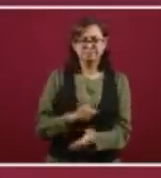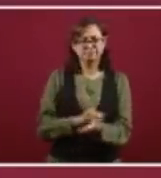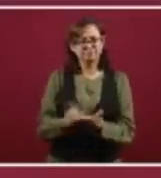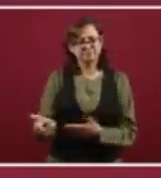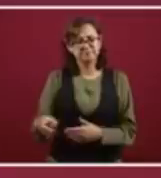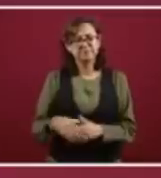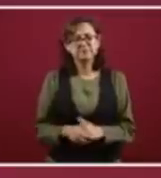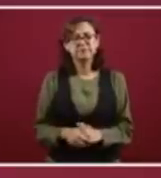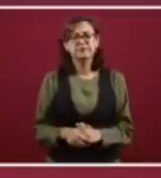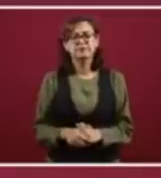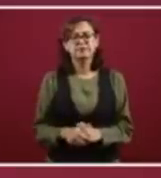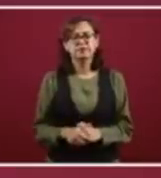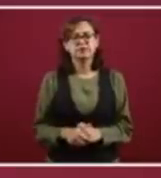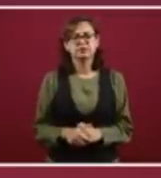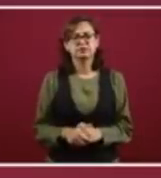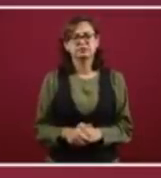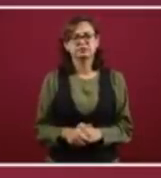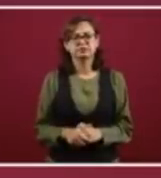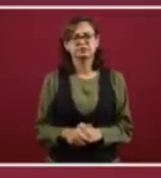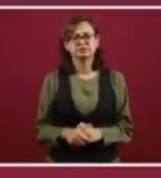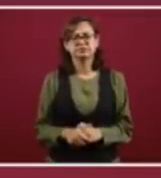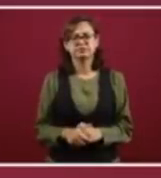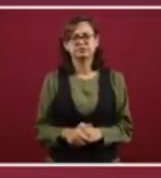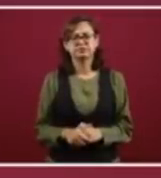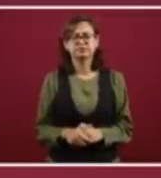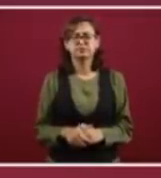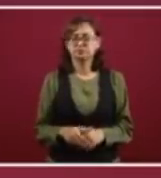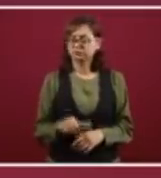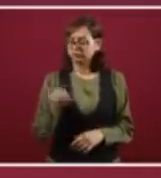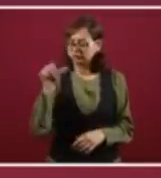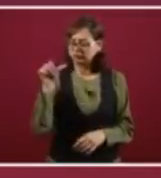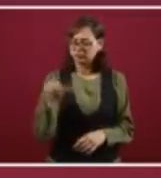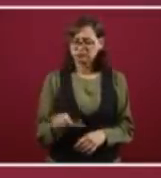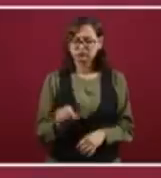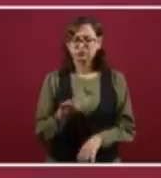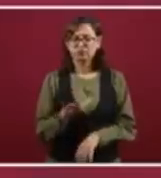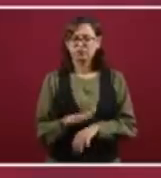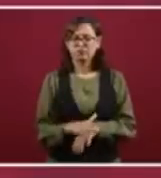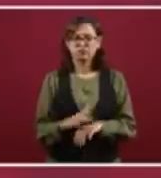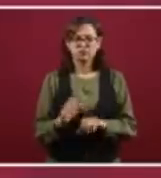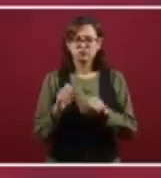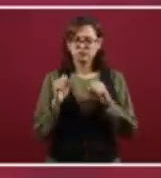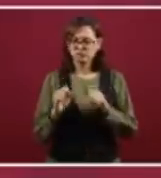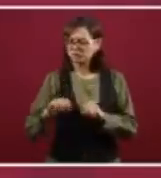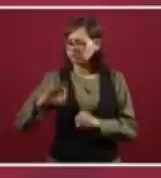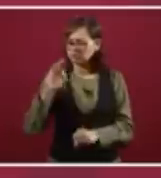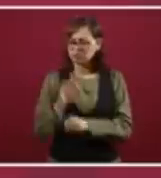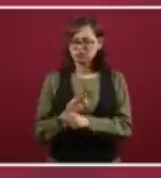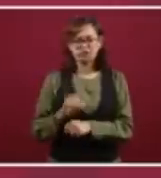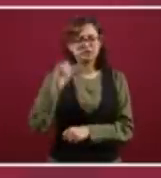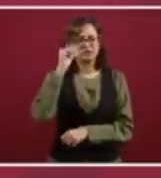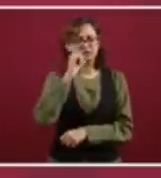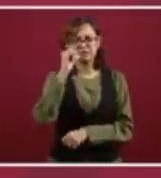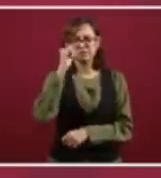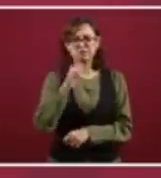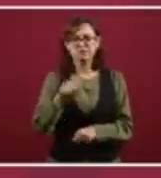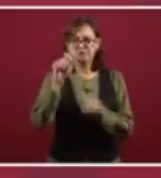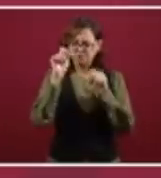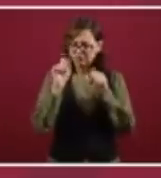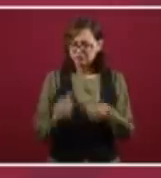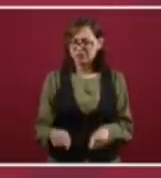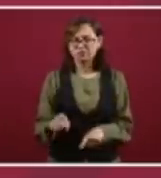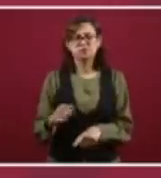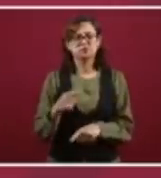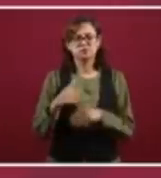Hoy se garantizan, como siempre, lo vamos a hacer, las